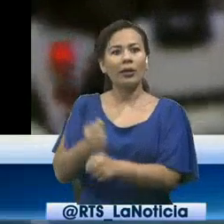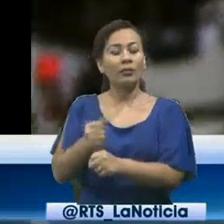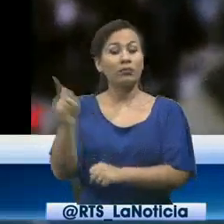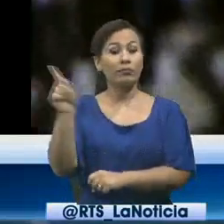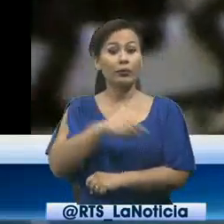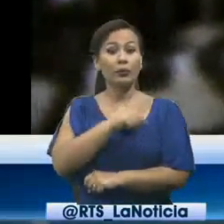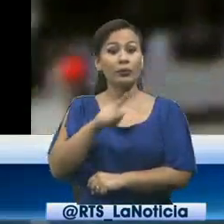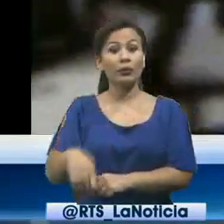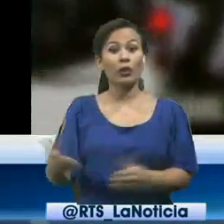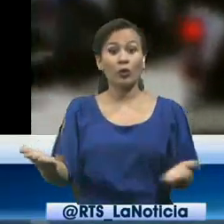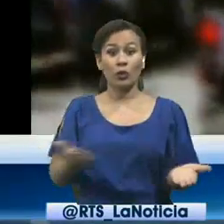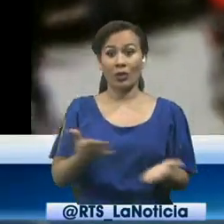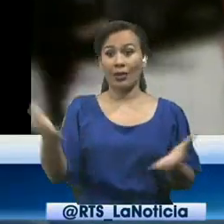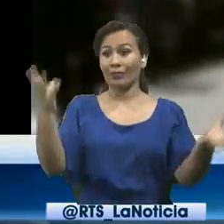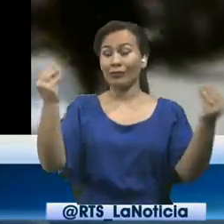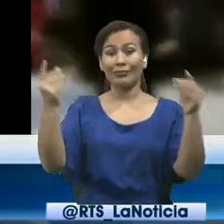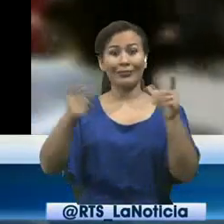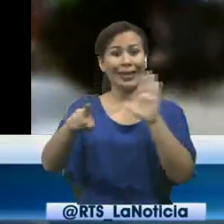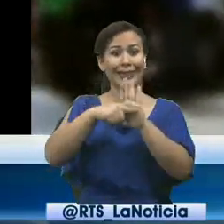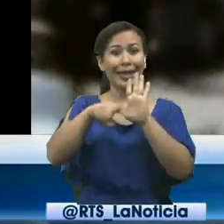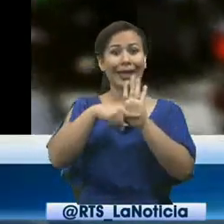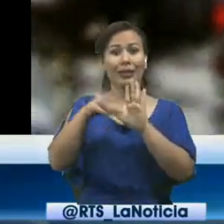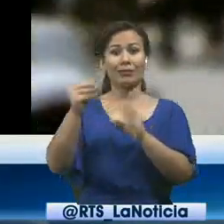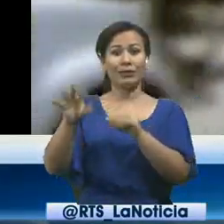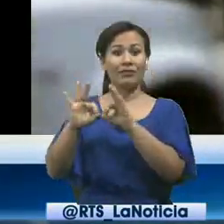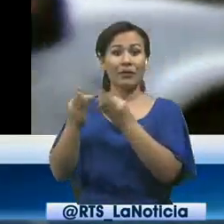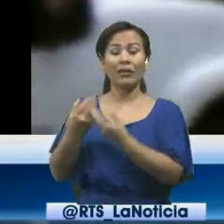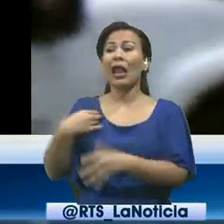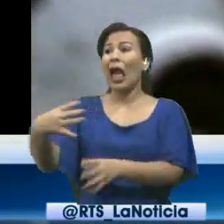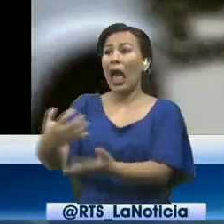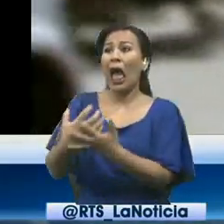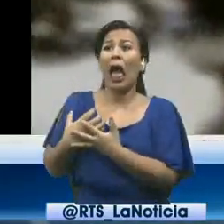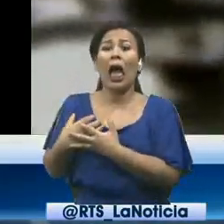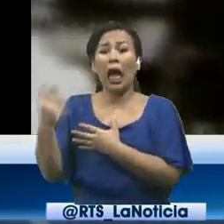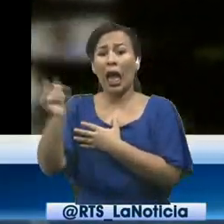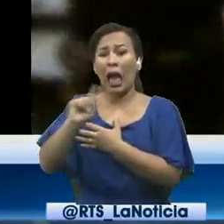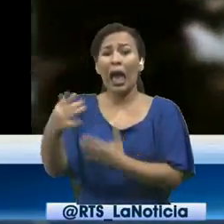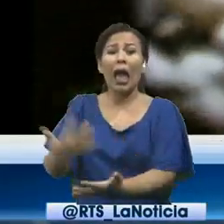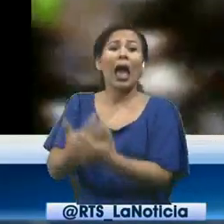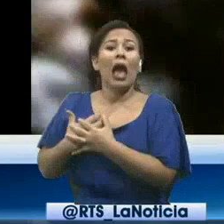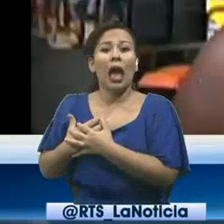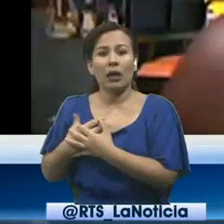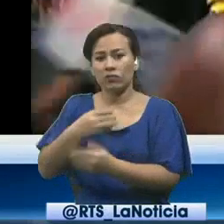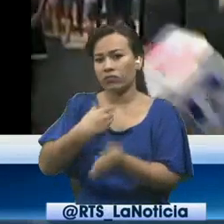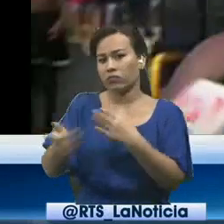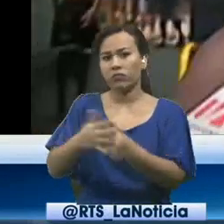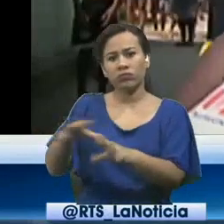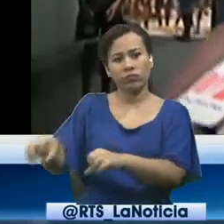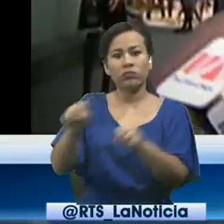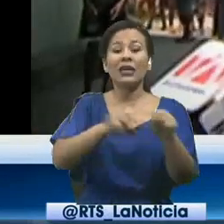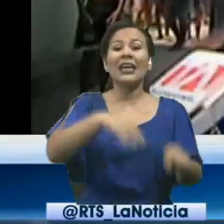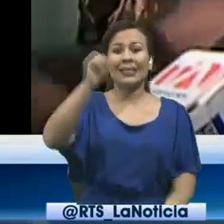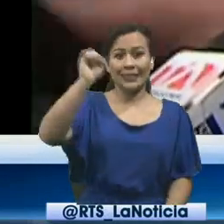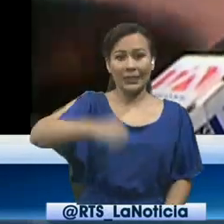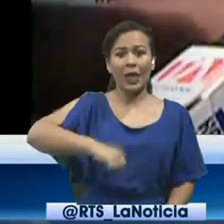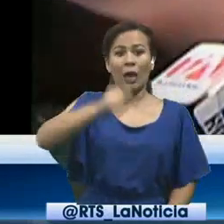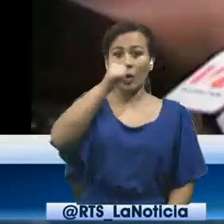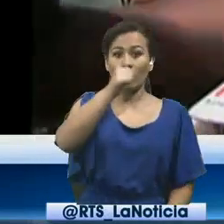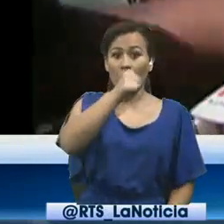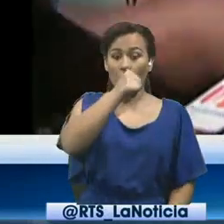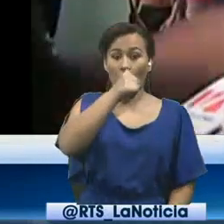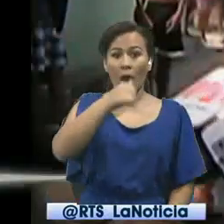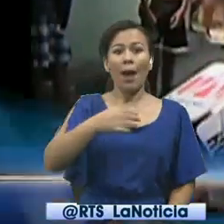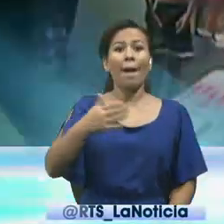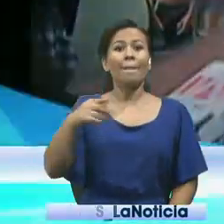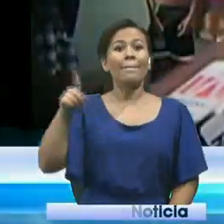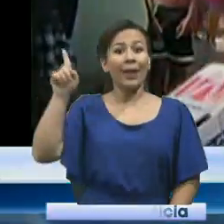cabo en medio de la negativa de muchos familiares y amigos de los aprehendidos. Sí hay droga, pero tienen que coger los que verdaderamente venden